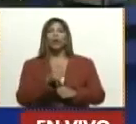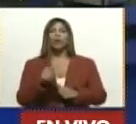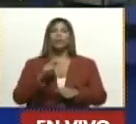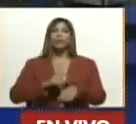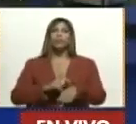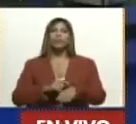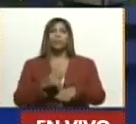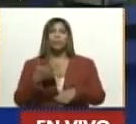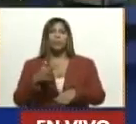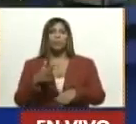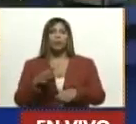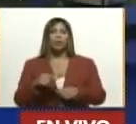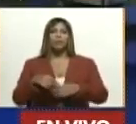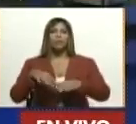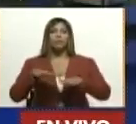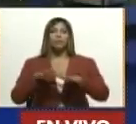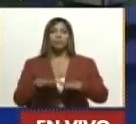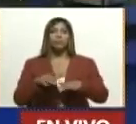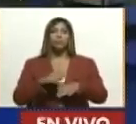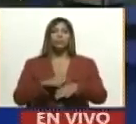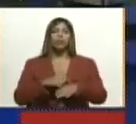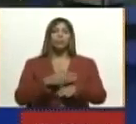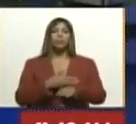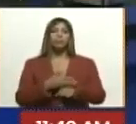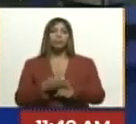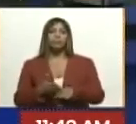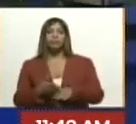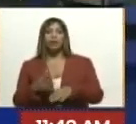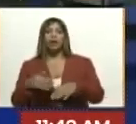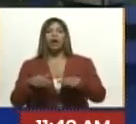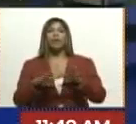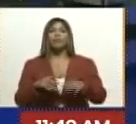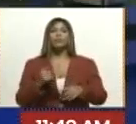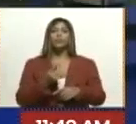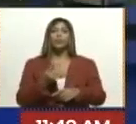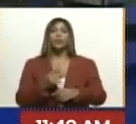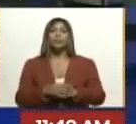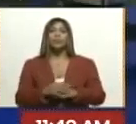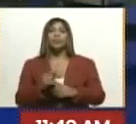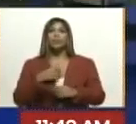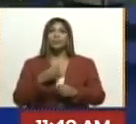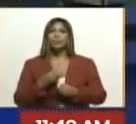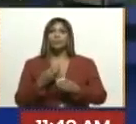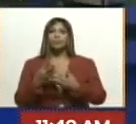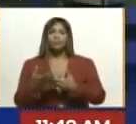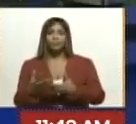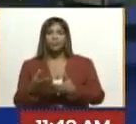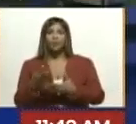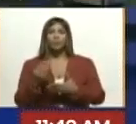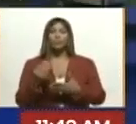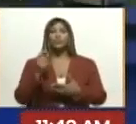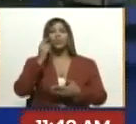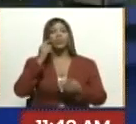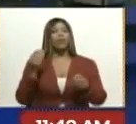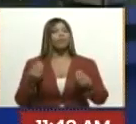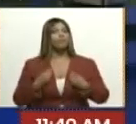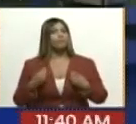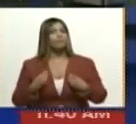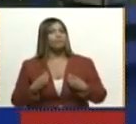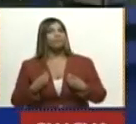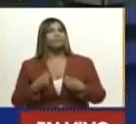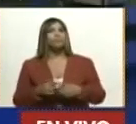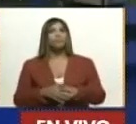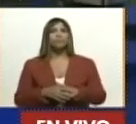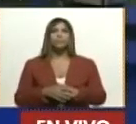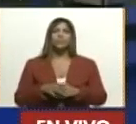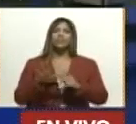tiempo parece congelado sin dejar de andar, a veces con un simple cuento y demasiados días vividos, en